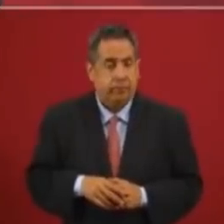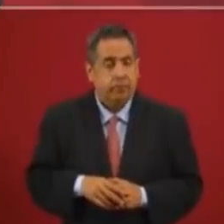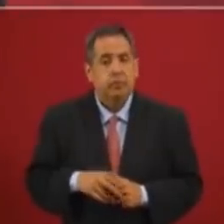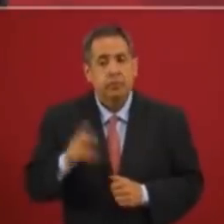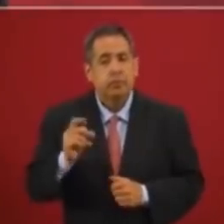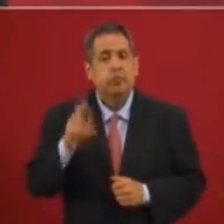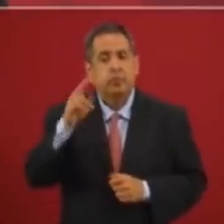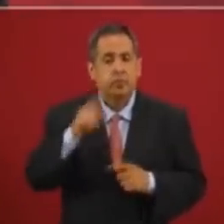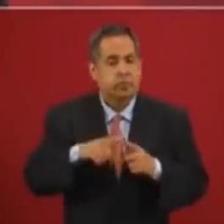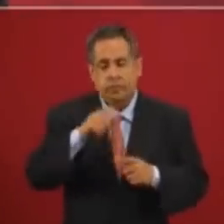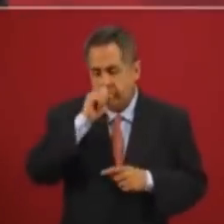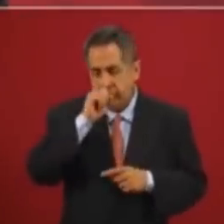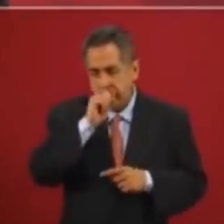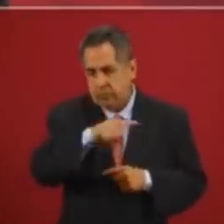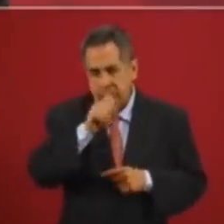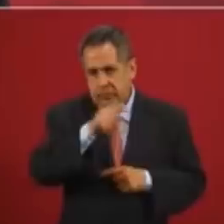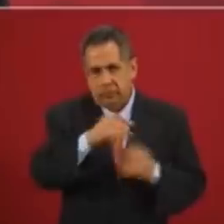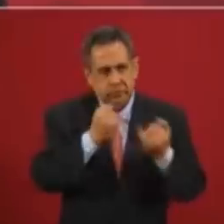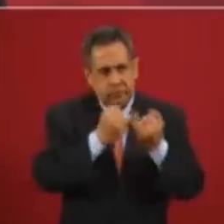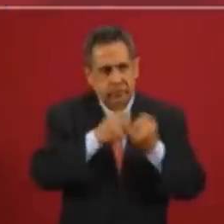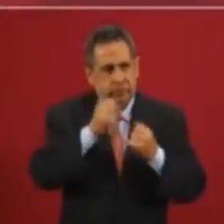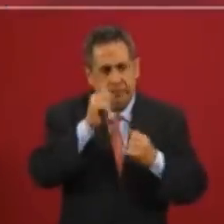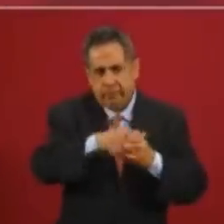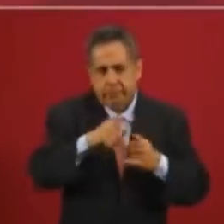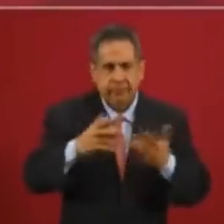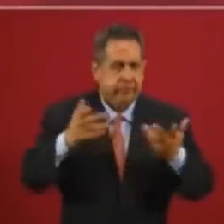por la misma situación.